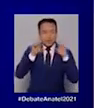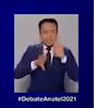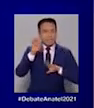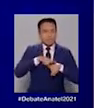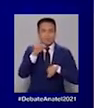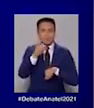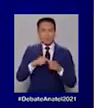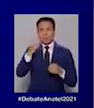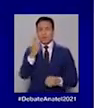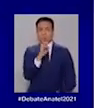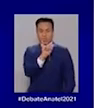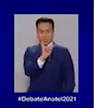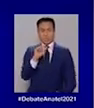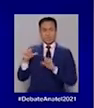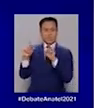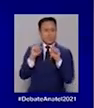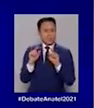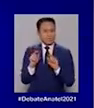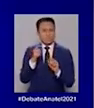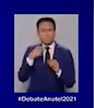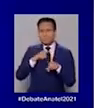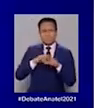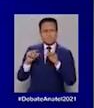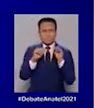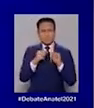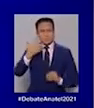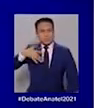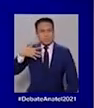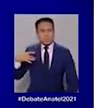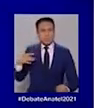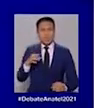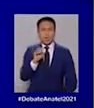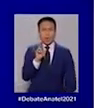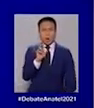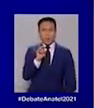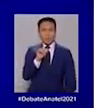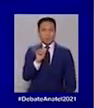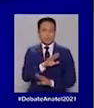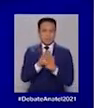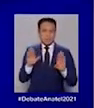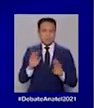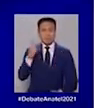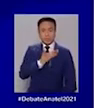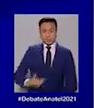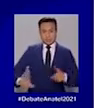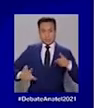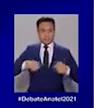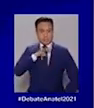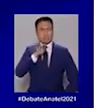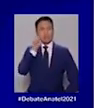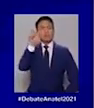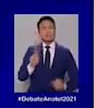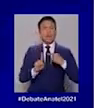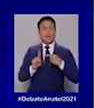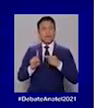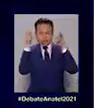decir que están en equilibrio, pero al medio está la cosa rara, está la cosa monstruosa. El llamado Partido de la Gente, que